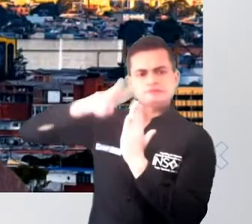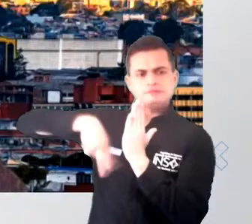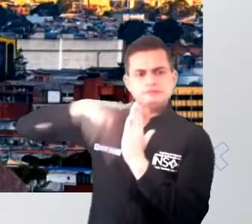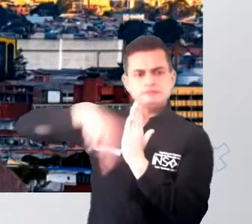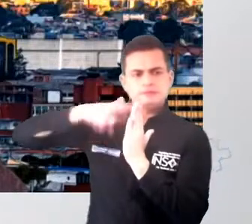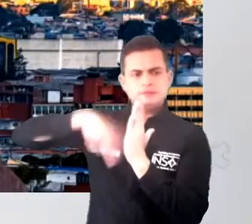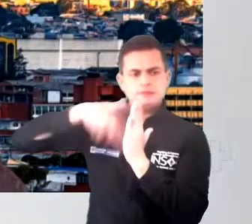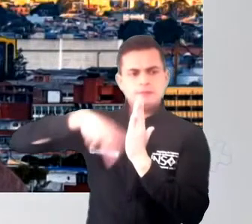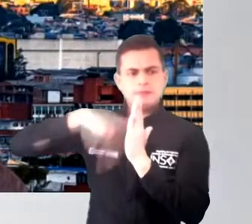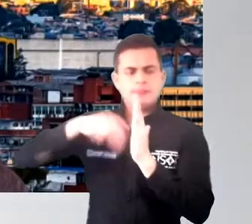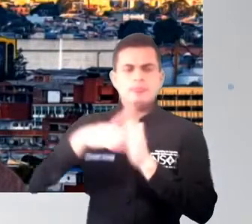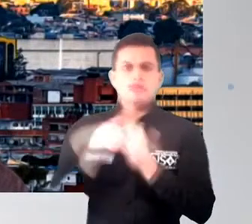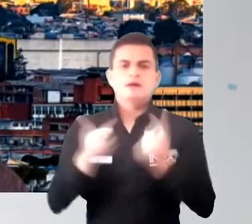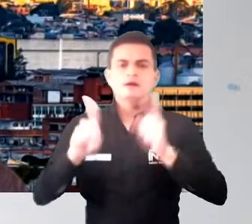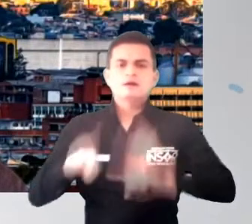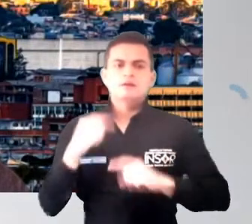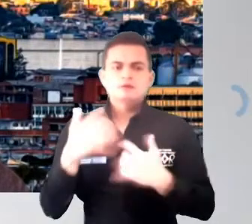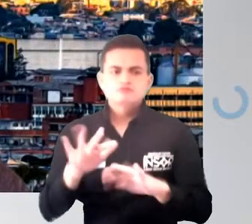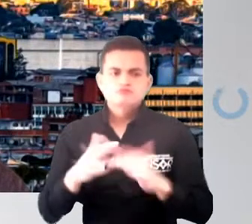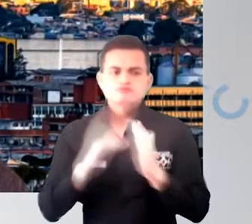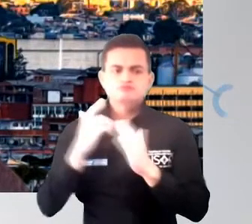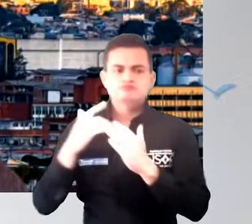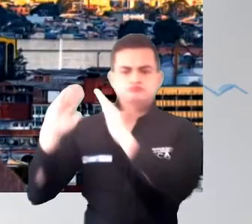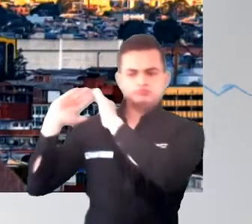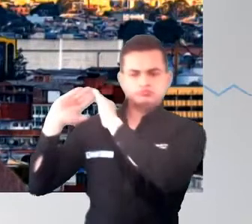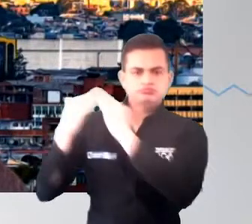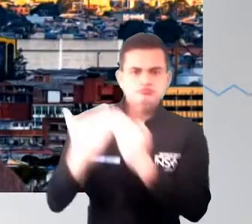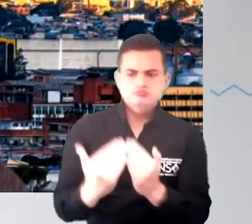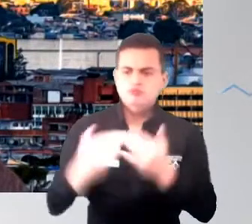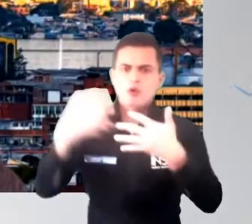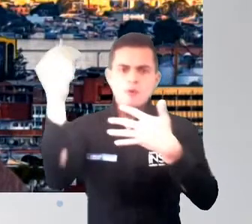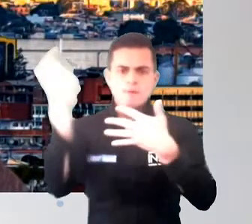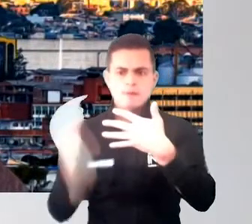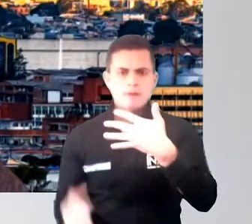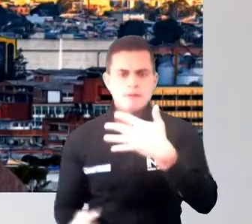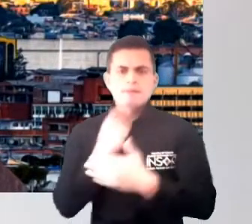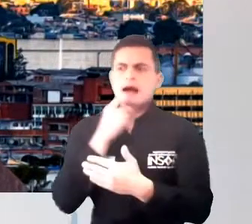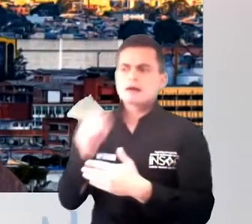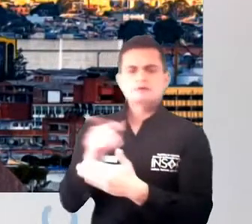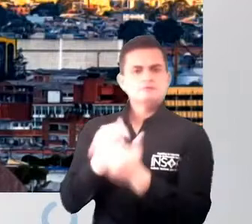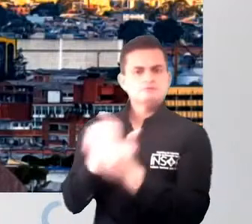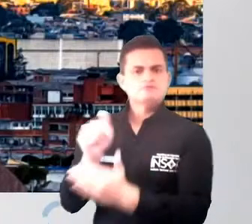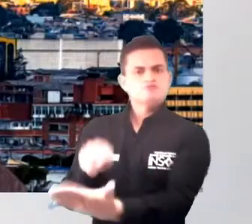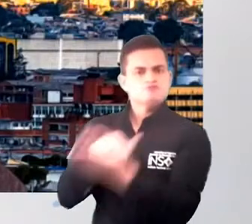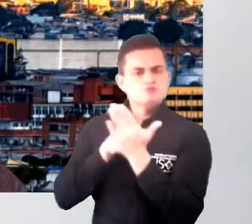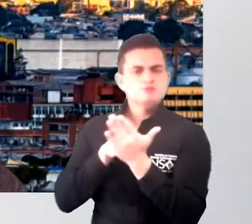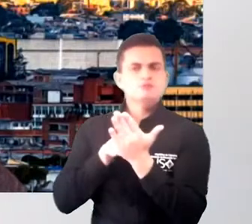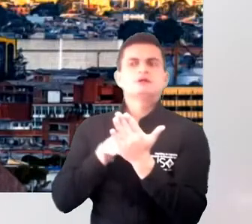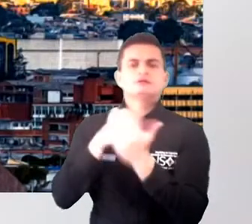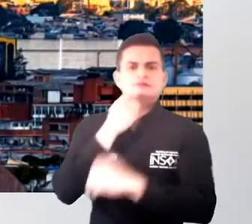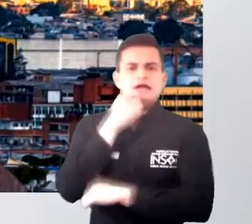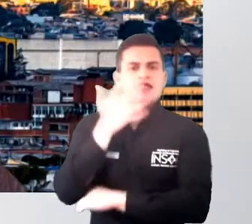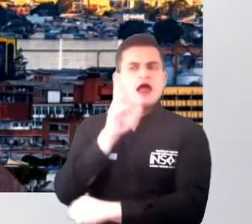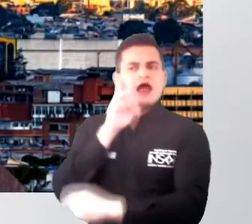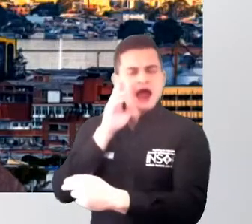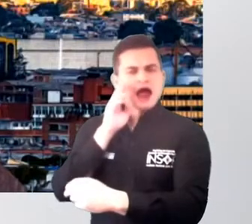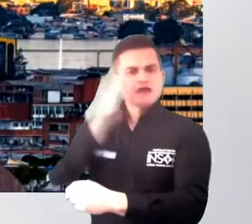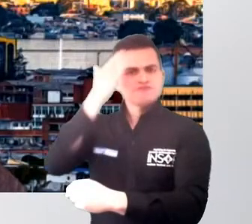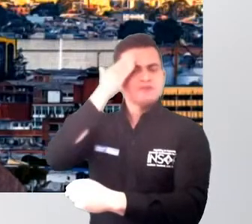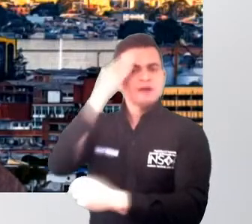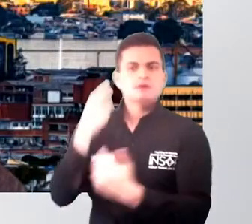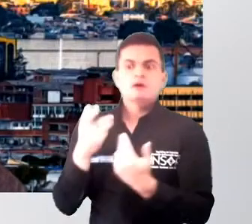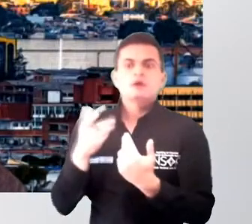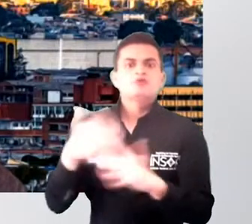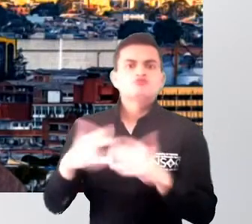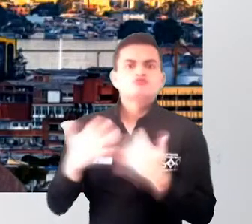aportes en la literatura y que gentilmente hoy nos está acompañando para interactuar alrededor de un